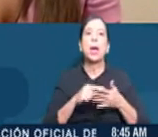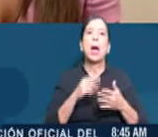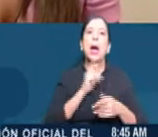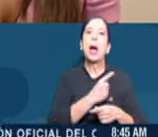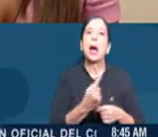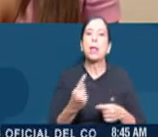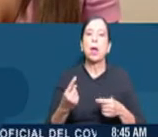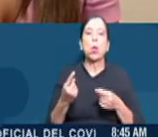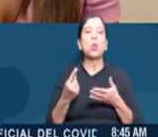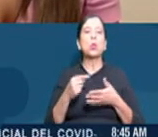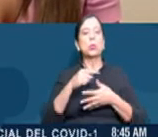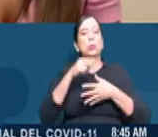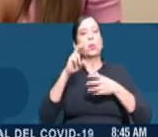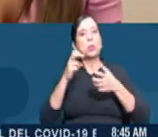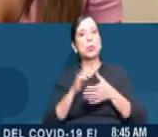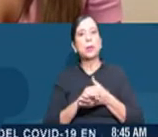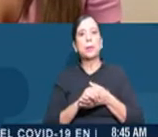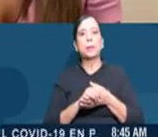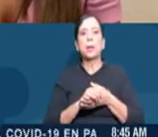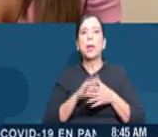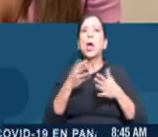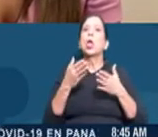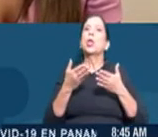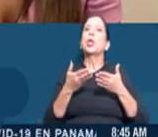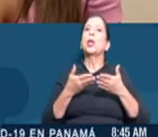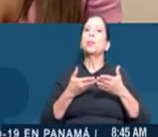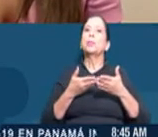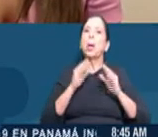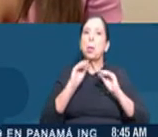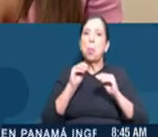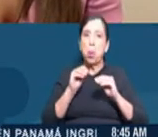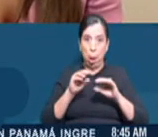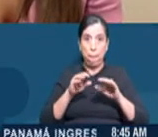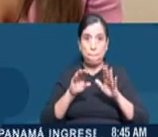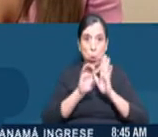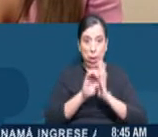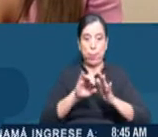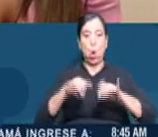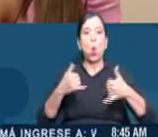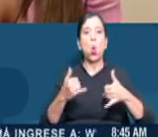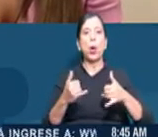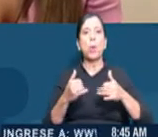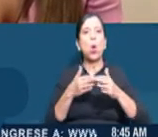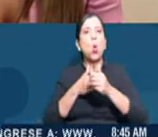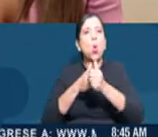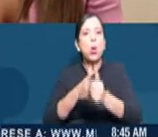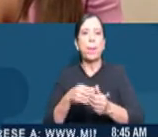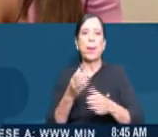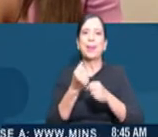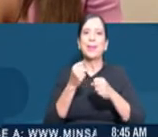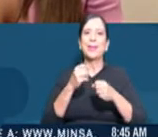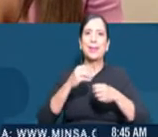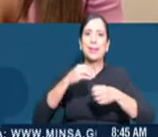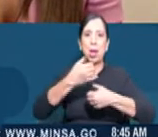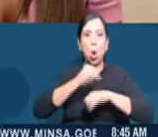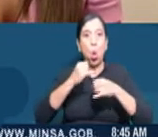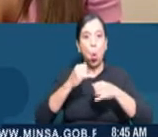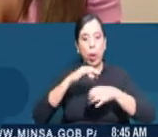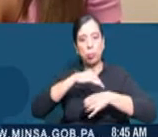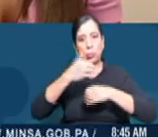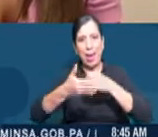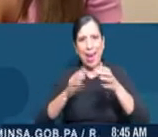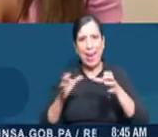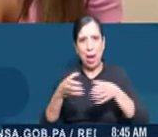de estas secciones tiene herramientas, como por ejemplo en Juguemos tenemos una guía para hacer juguetes en casa,